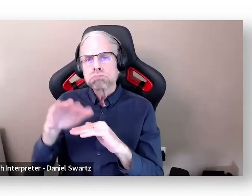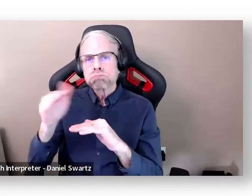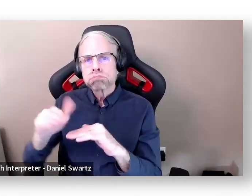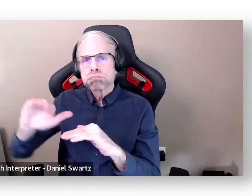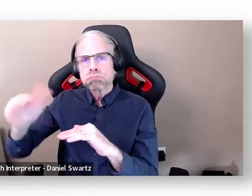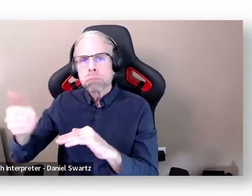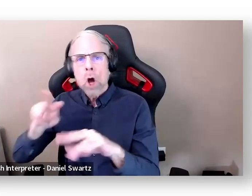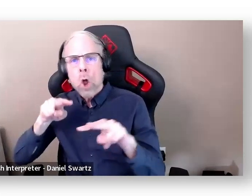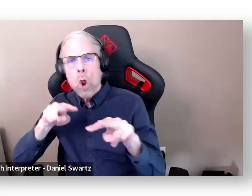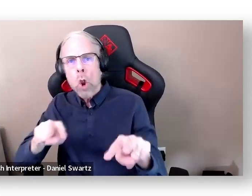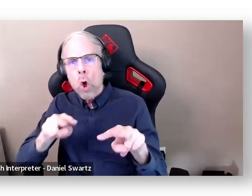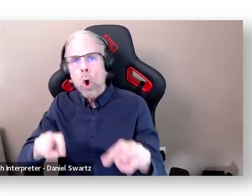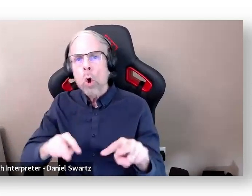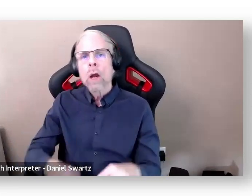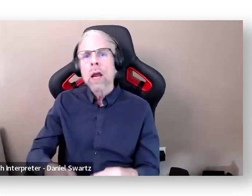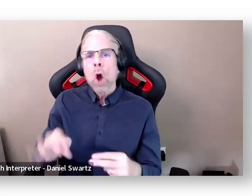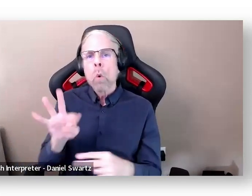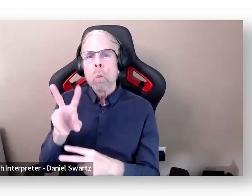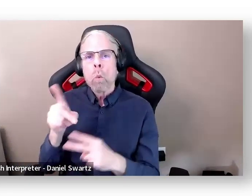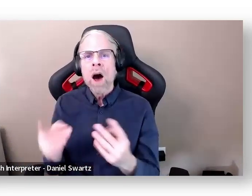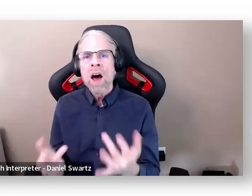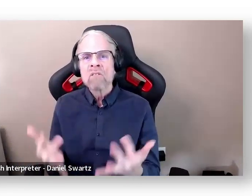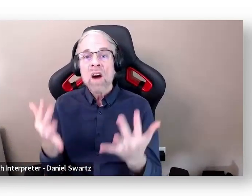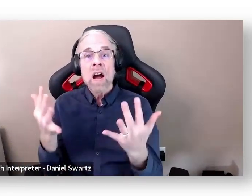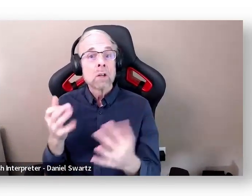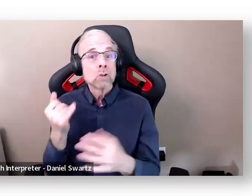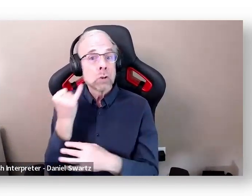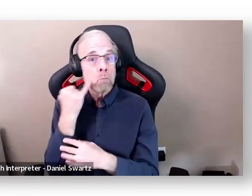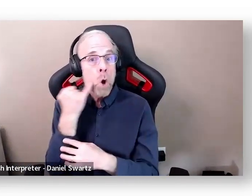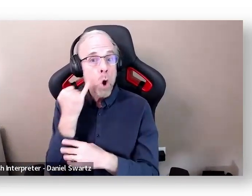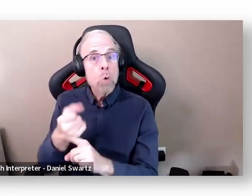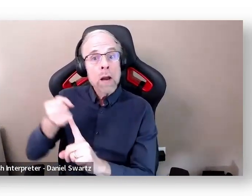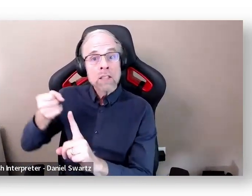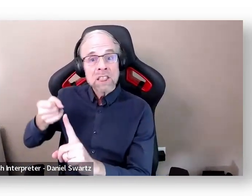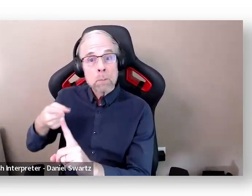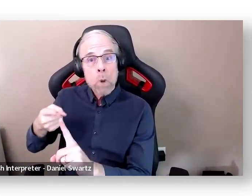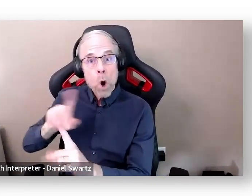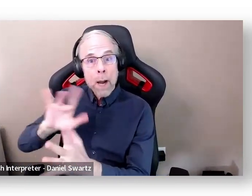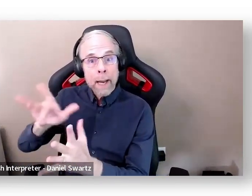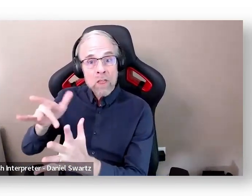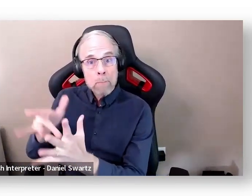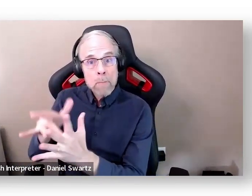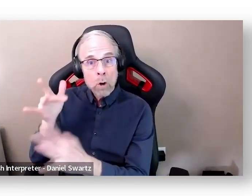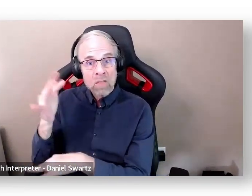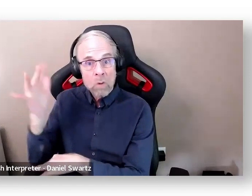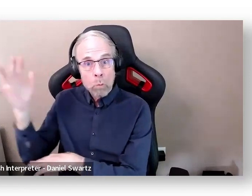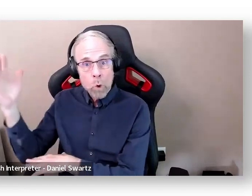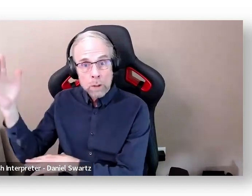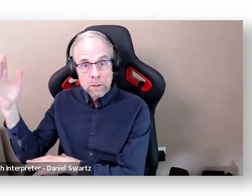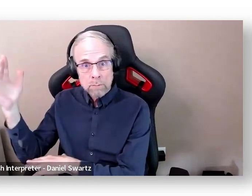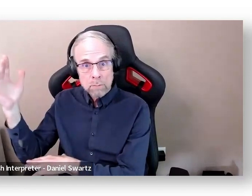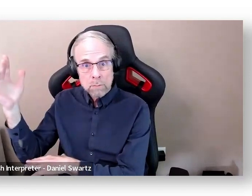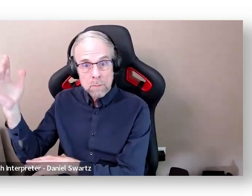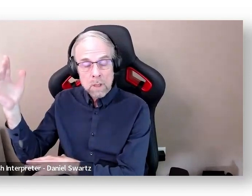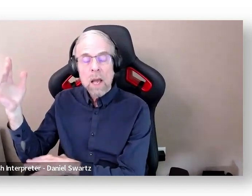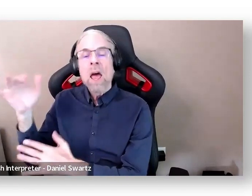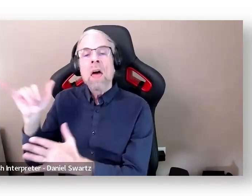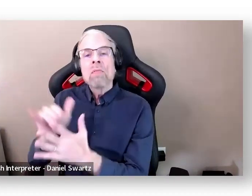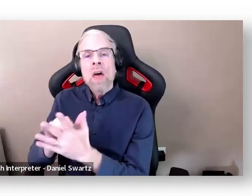para identificar incendios forestales. Entonces, si hay una chispa en el bosque,